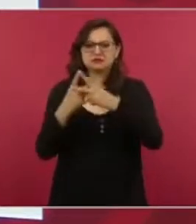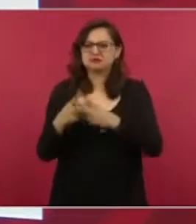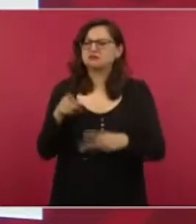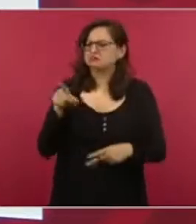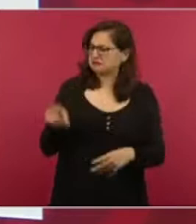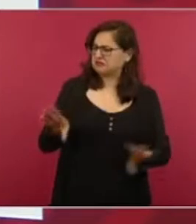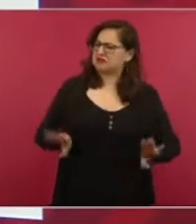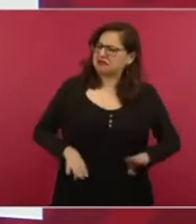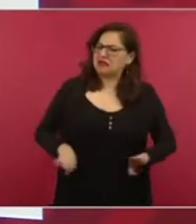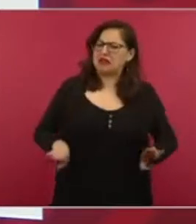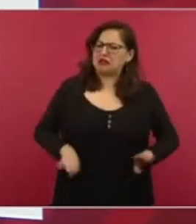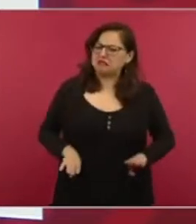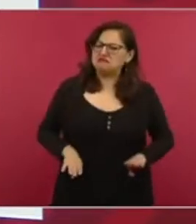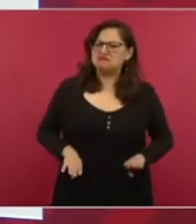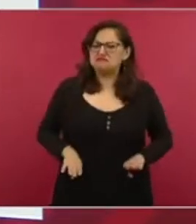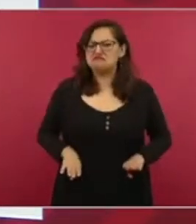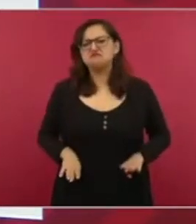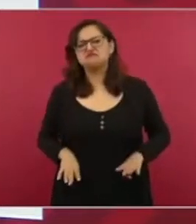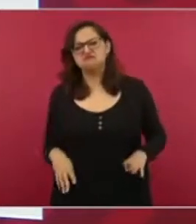postura más